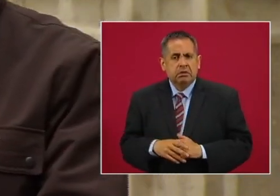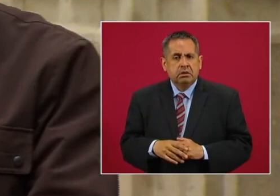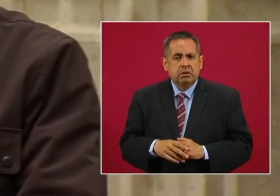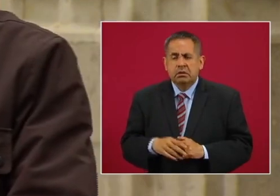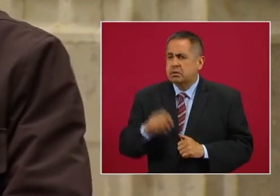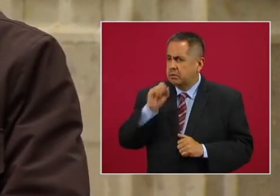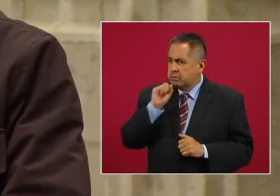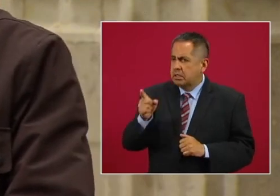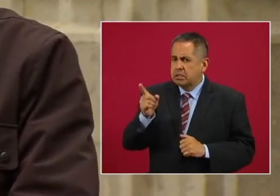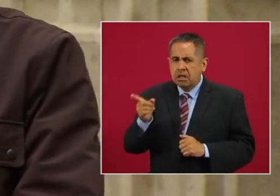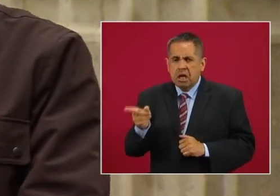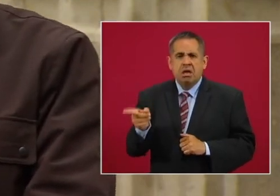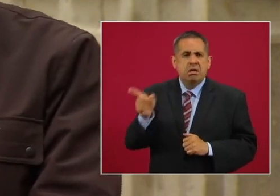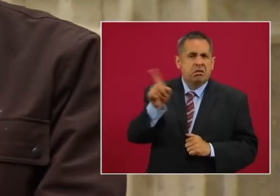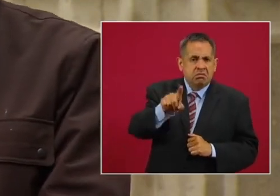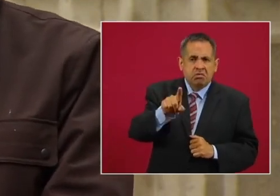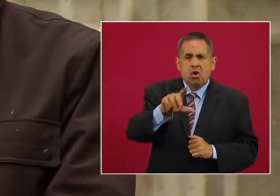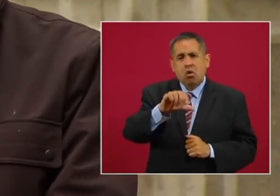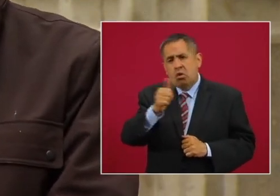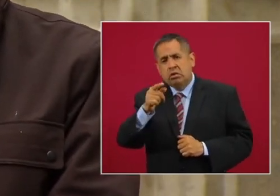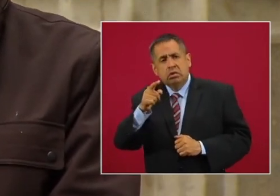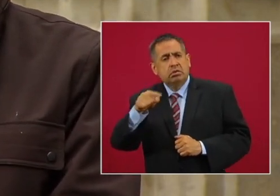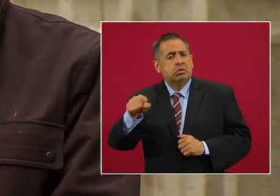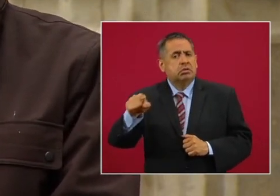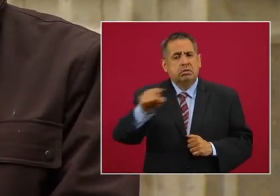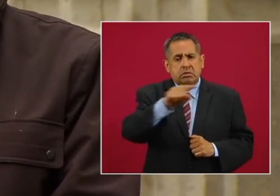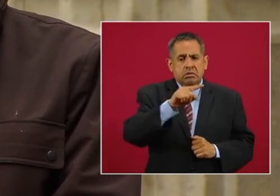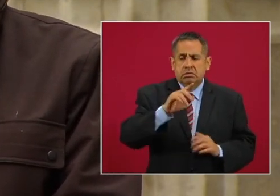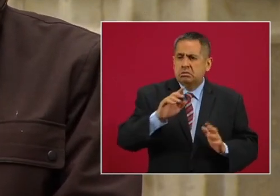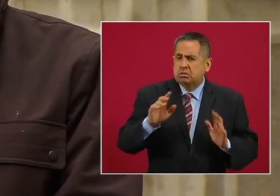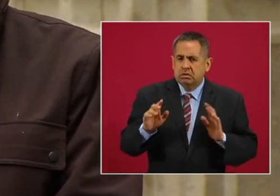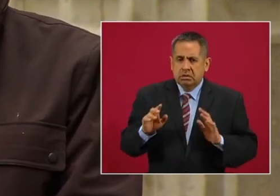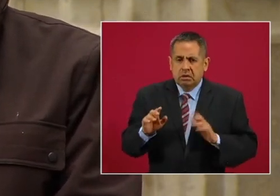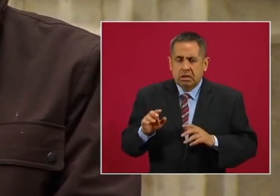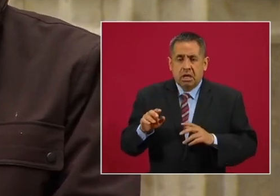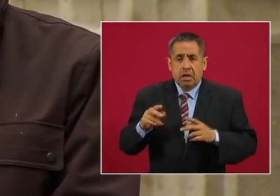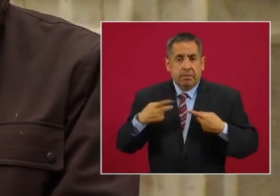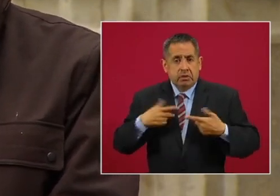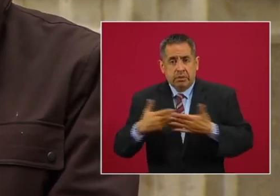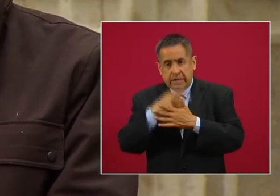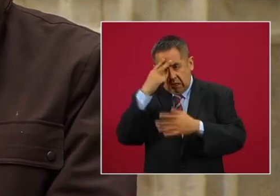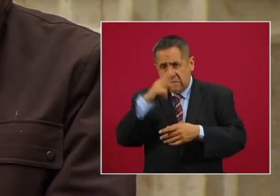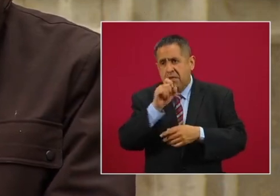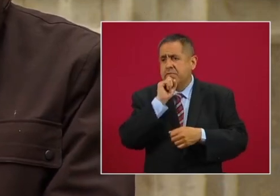si no también otros mexicanos